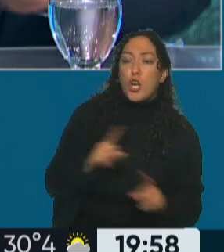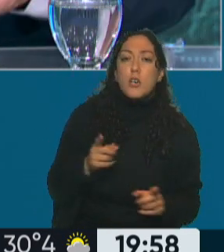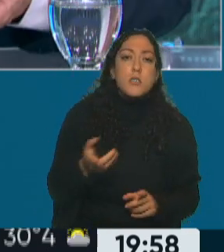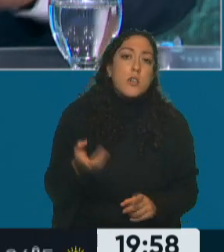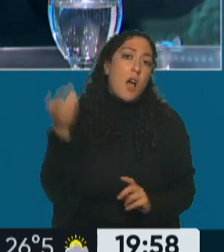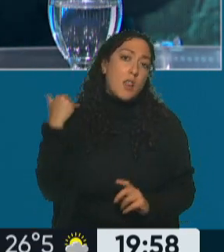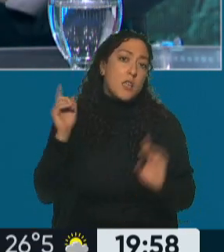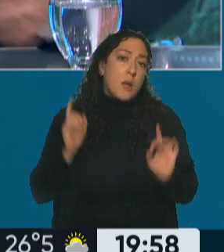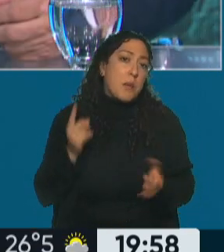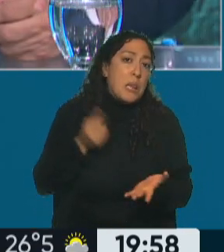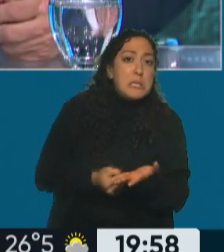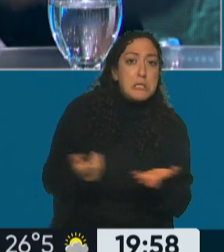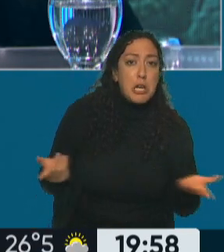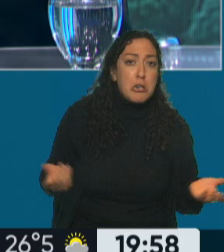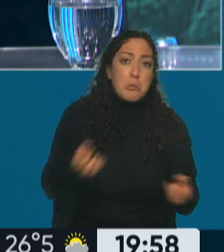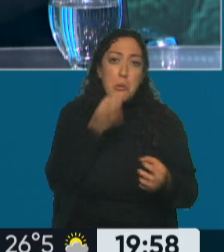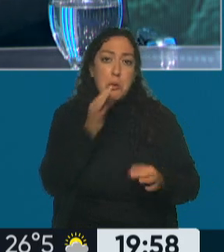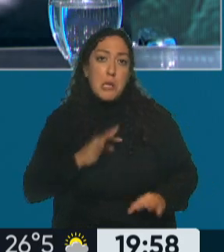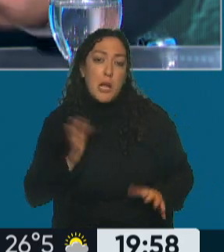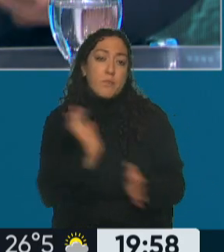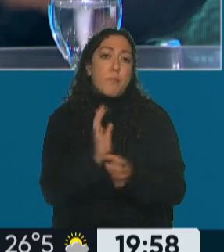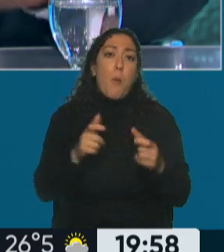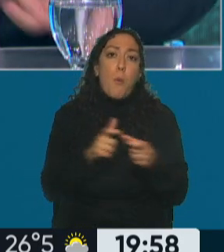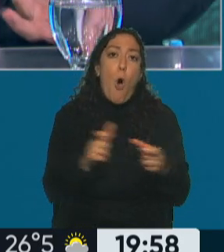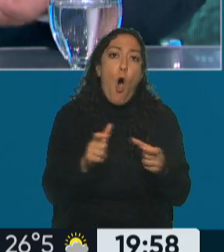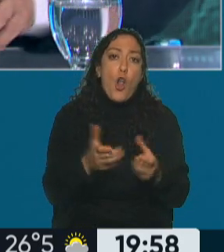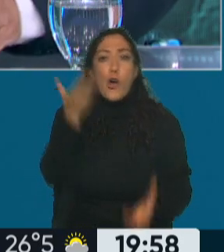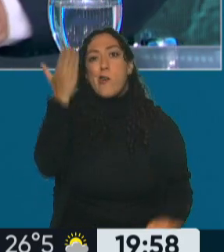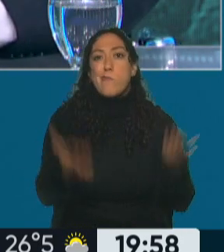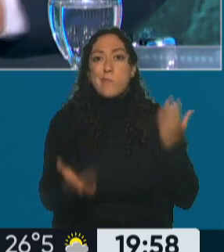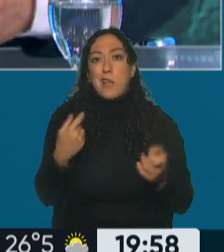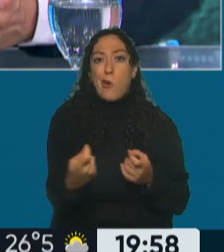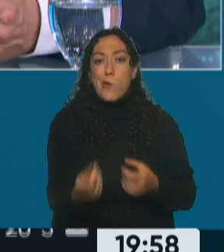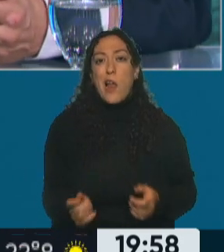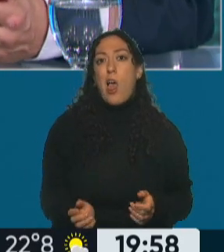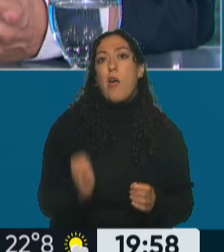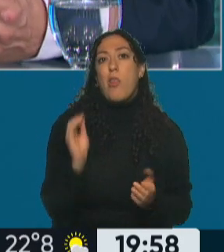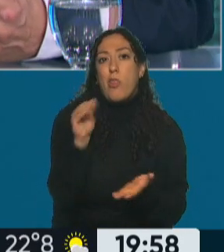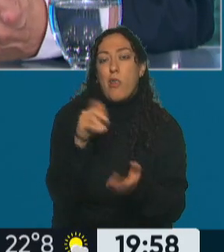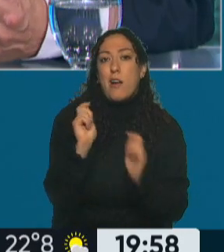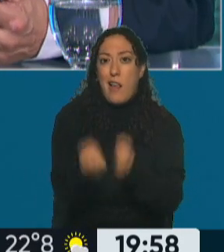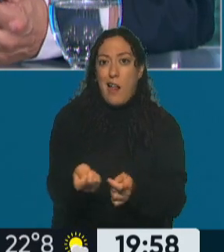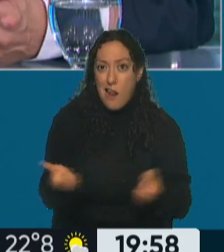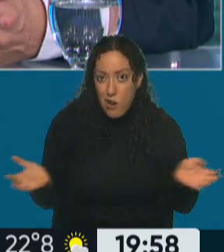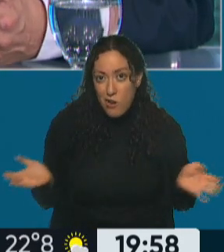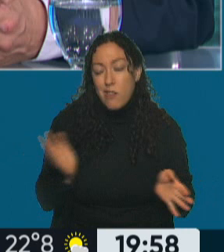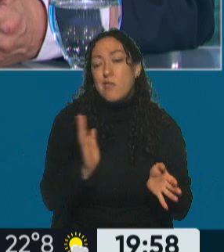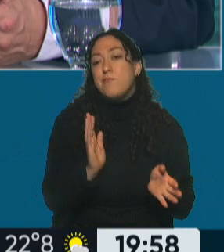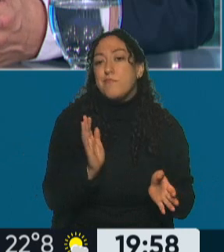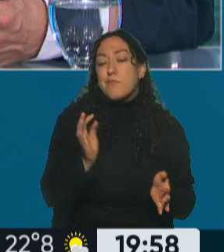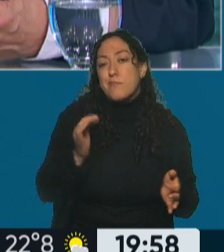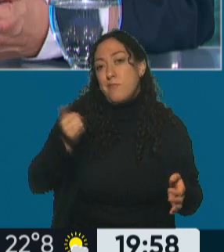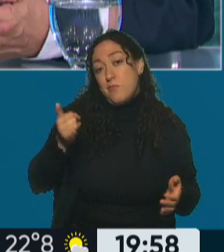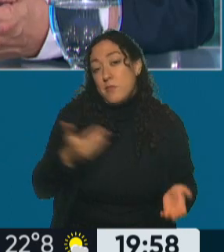era lo anterior, que se aplicaran bonos para compensar lo que queda atrás, era arbitrario, sí, seguramente va a estar al arbitrio